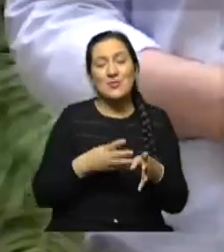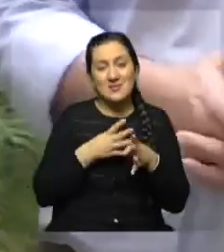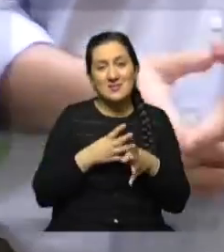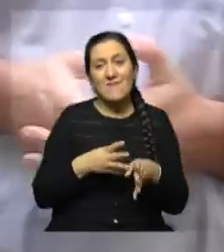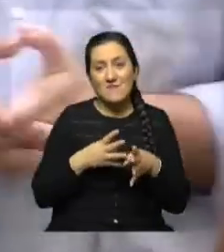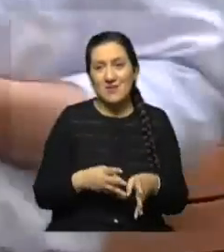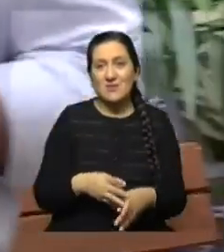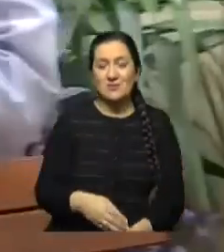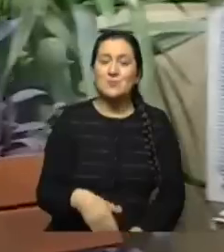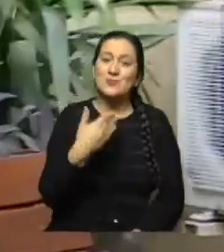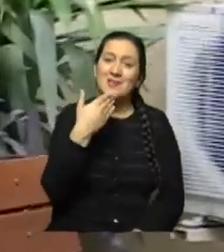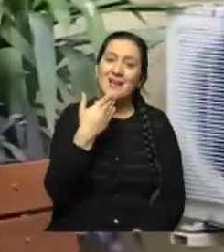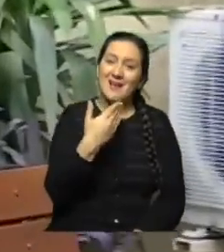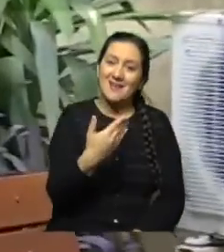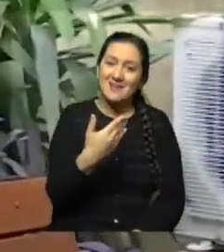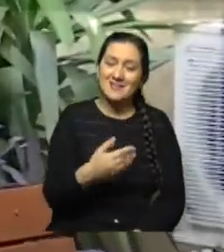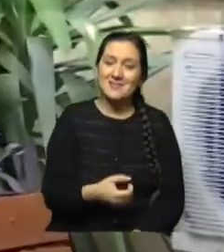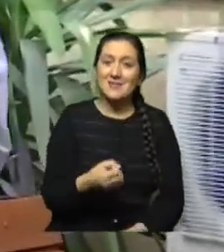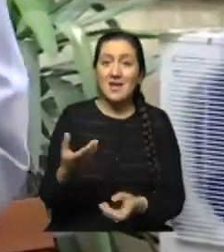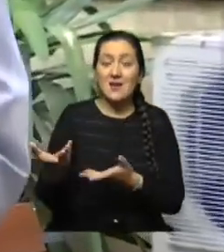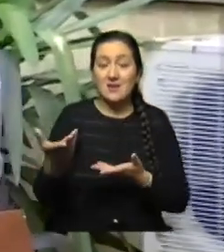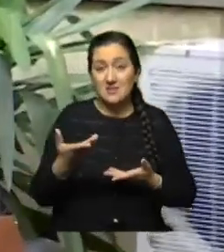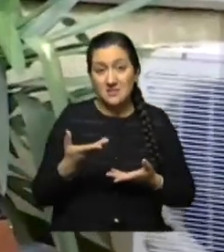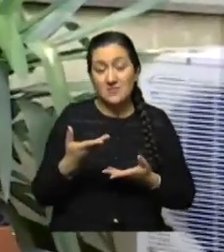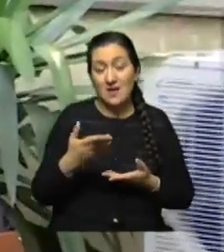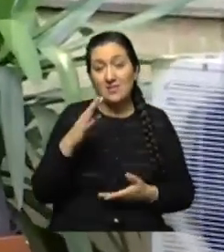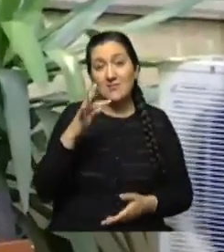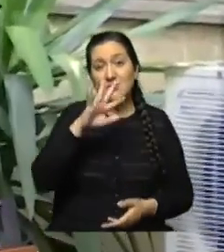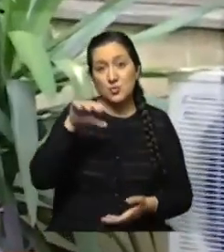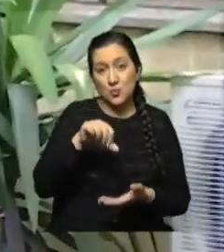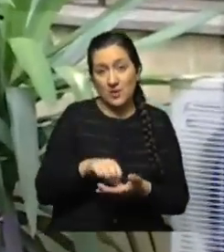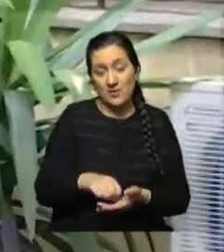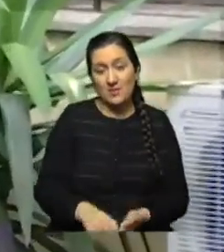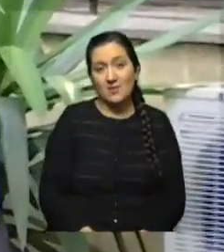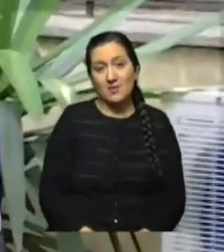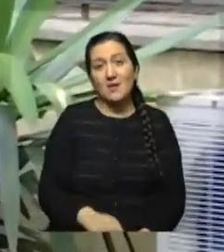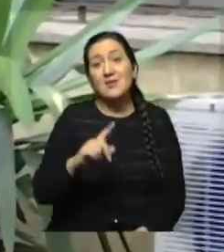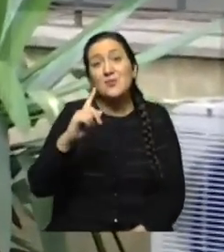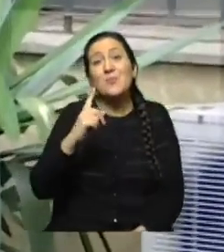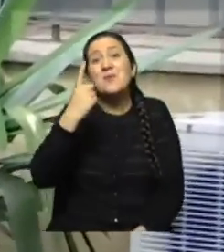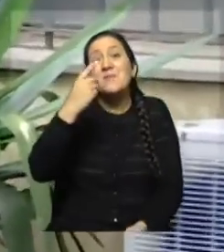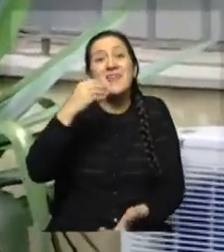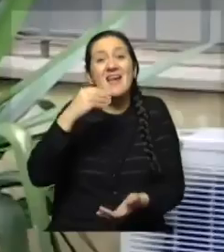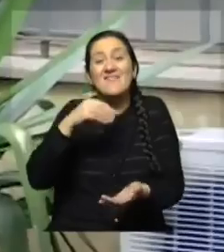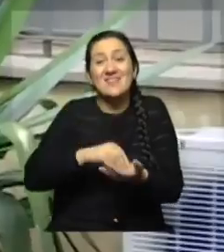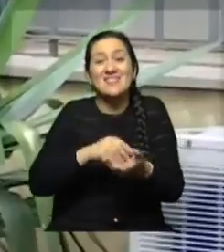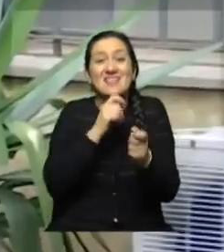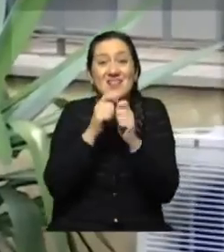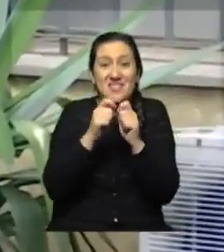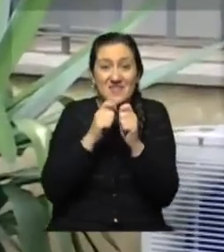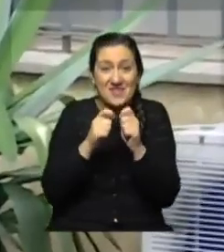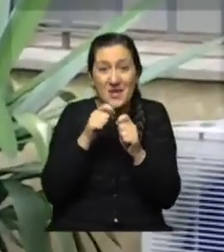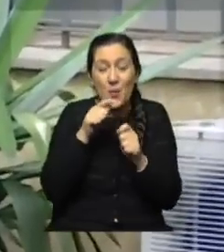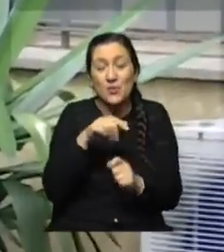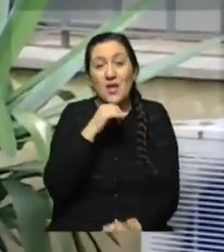delante decano le agradecemos bueno que reciba el móvil de TV ciudad en lo que tenemos entendido que es su primera entrevista y Bueno usted habló